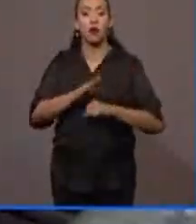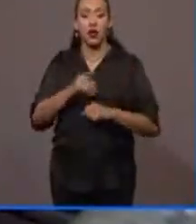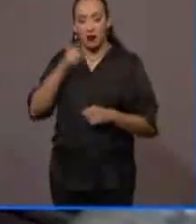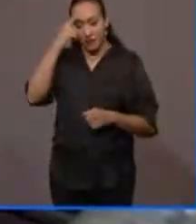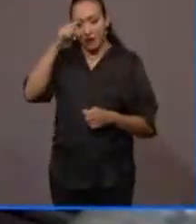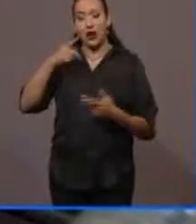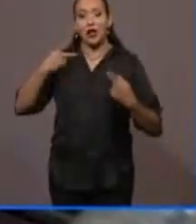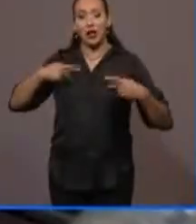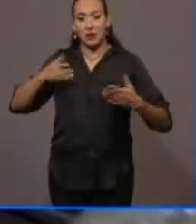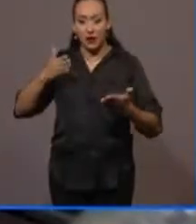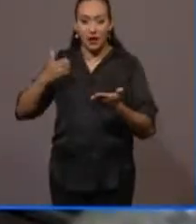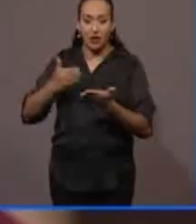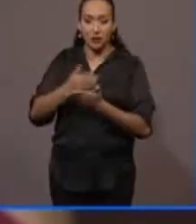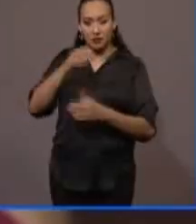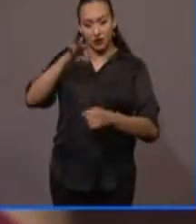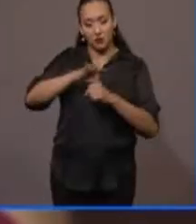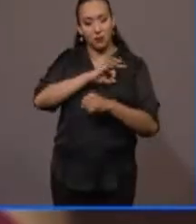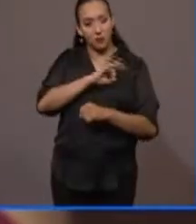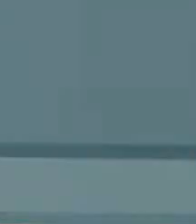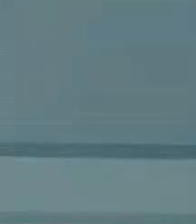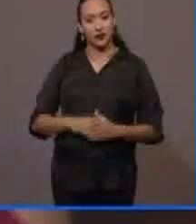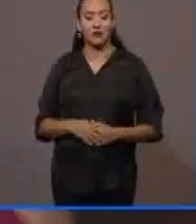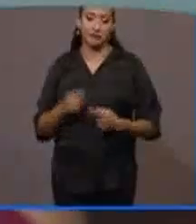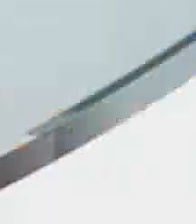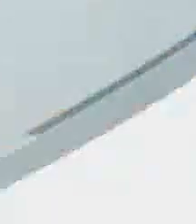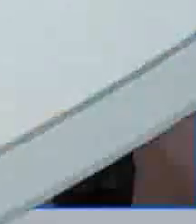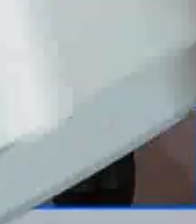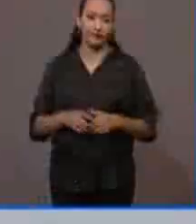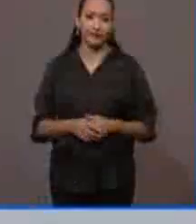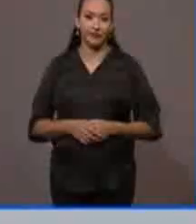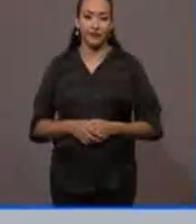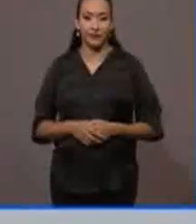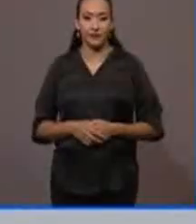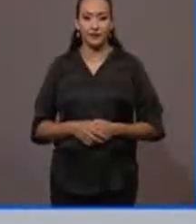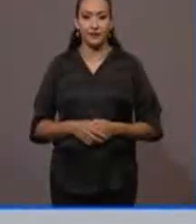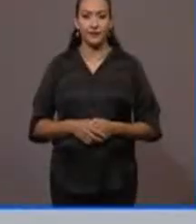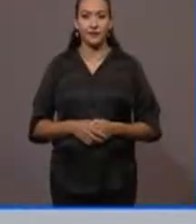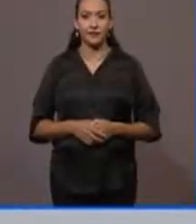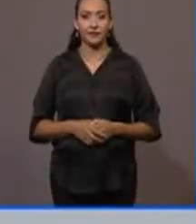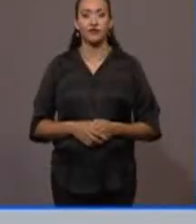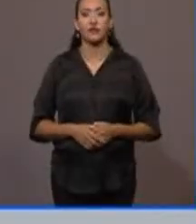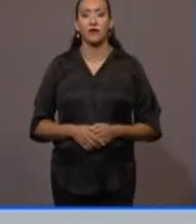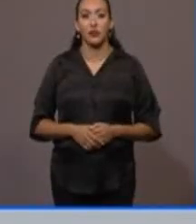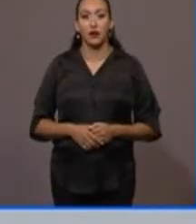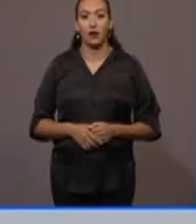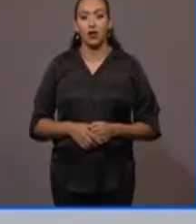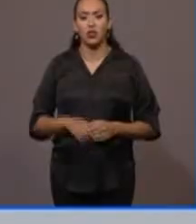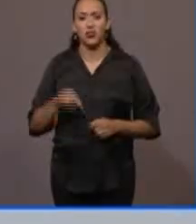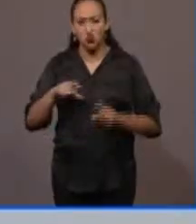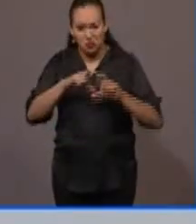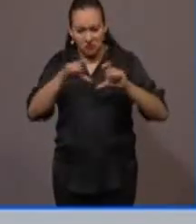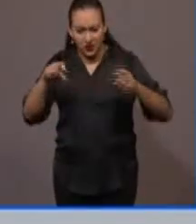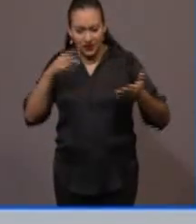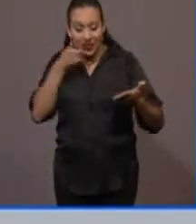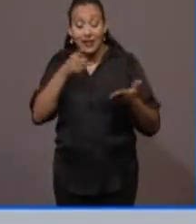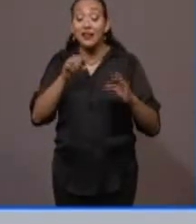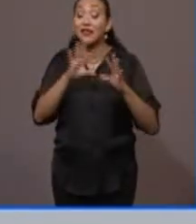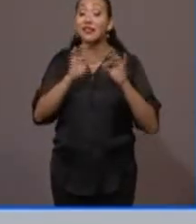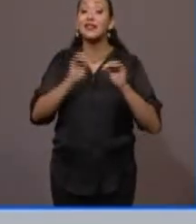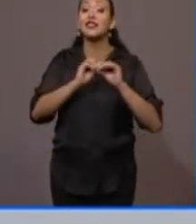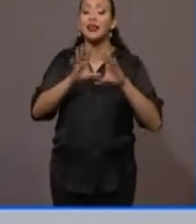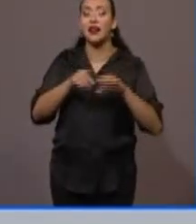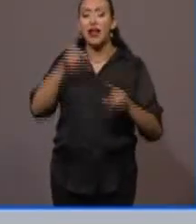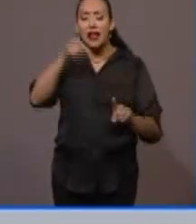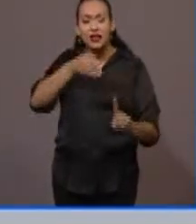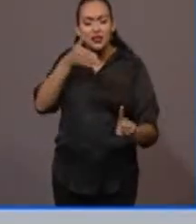reclamados por la parte denunciante. Para mí de este párrafo es muy claro que lo que se está